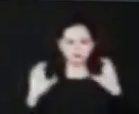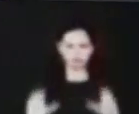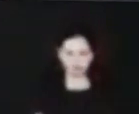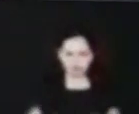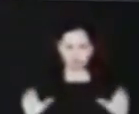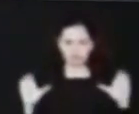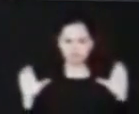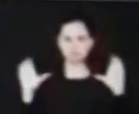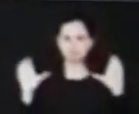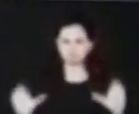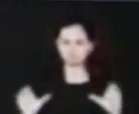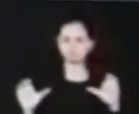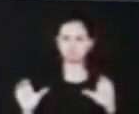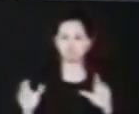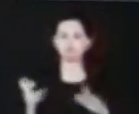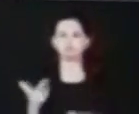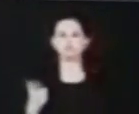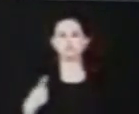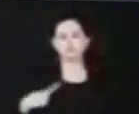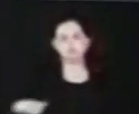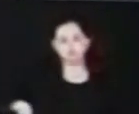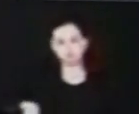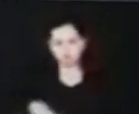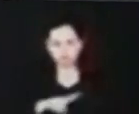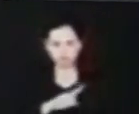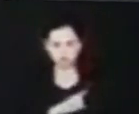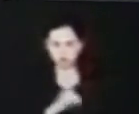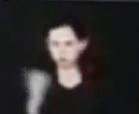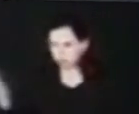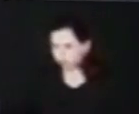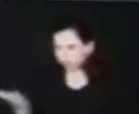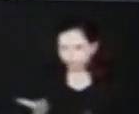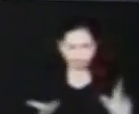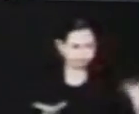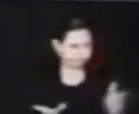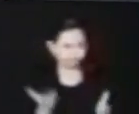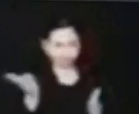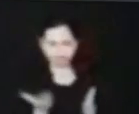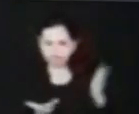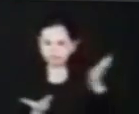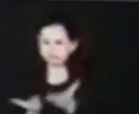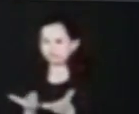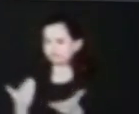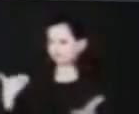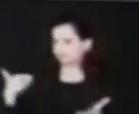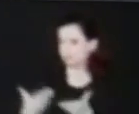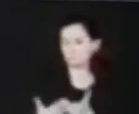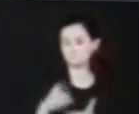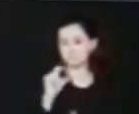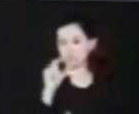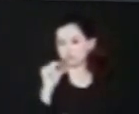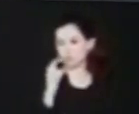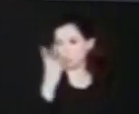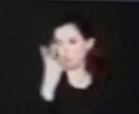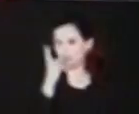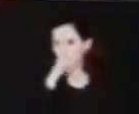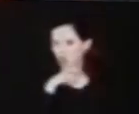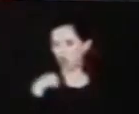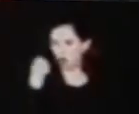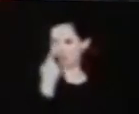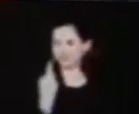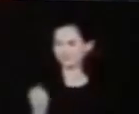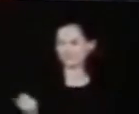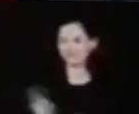cual recibiremos el parte o reporte de lo sucedido en las últimas 24 horas